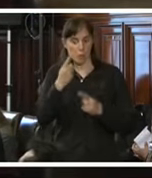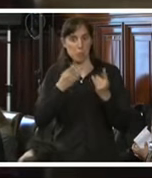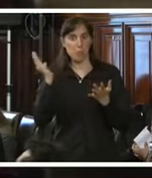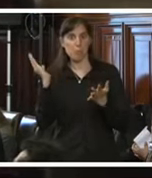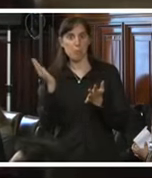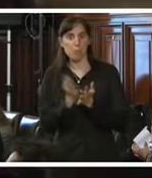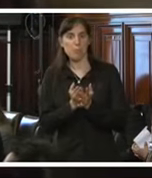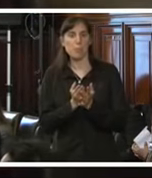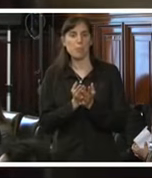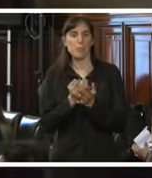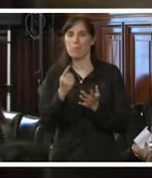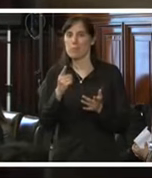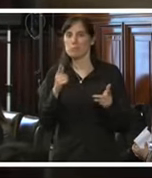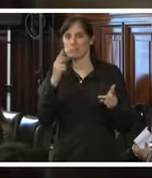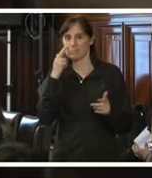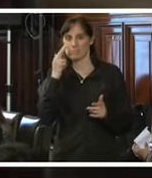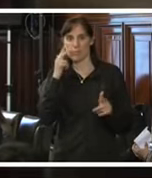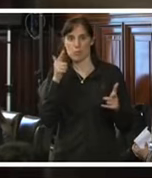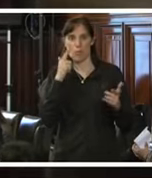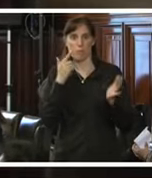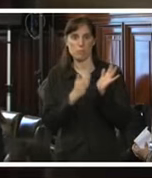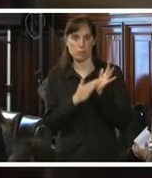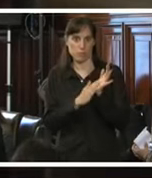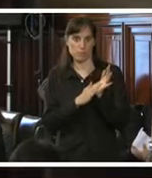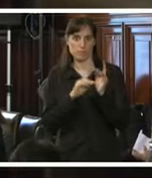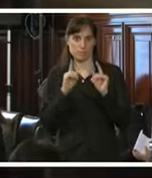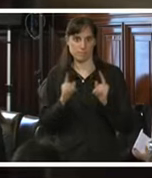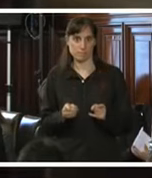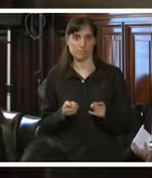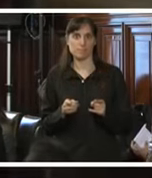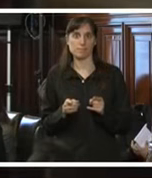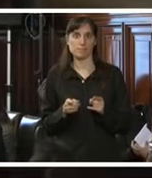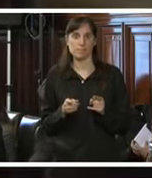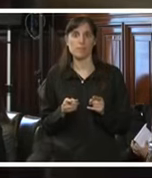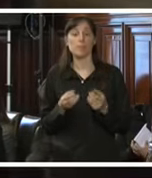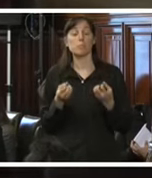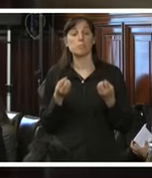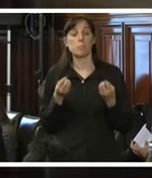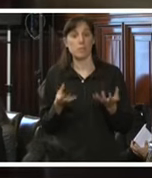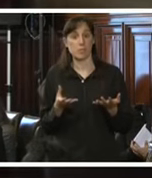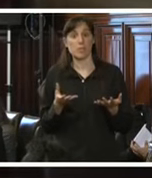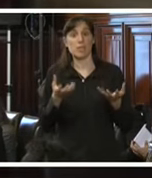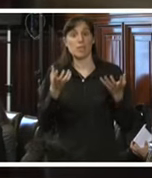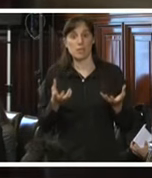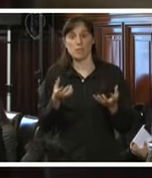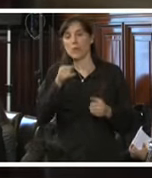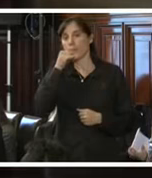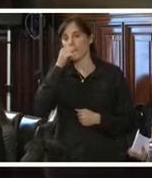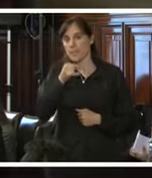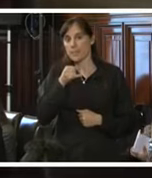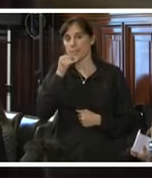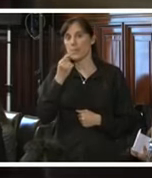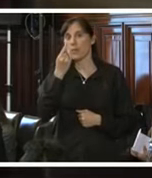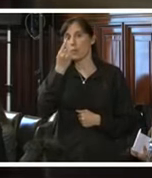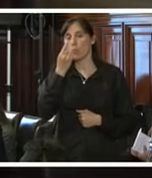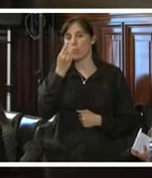nulo acervo probatorio de conformidad a los estándares internacionales. Y es por eso que queremos graficar a partir de un caso de